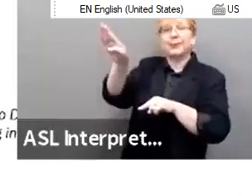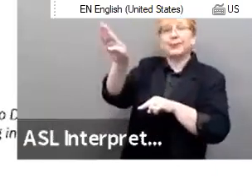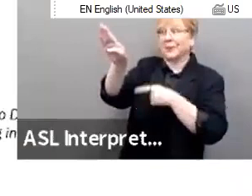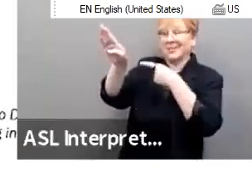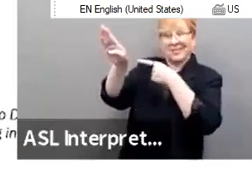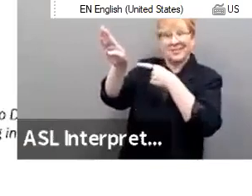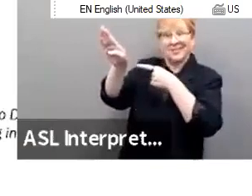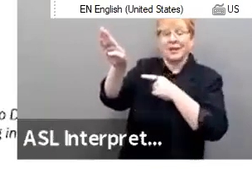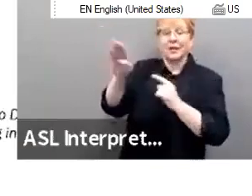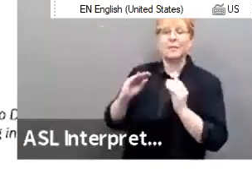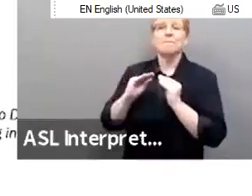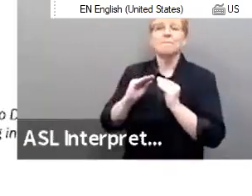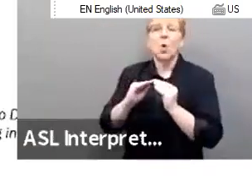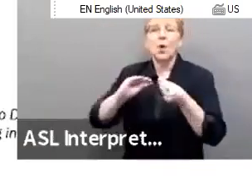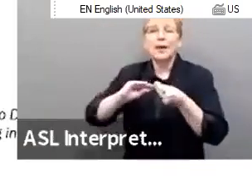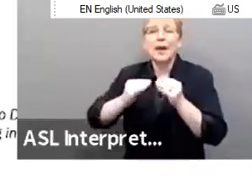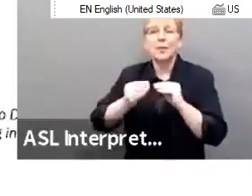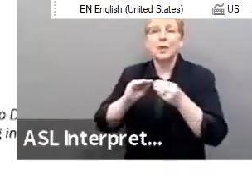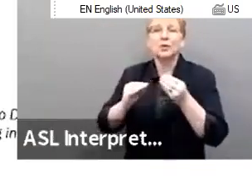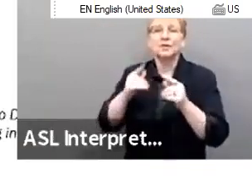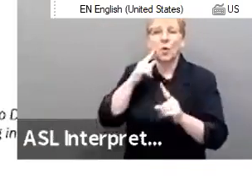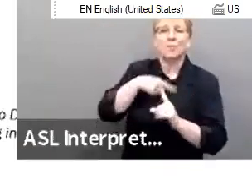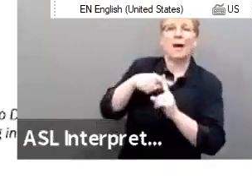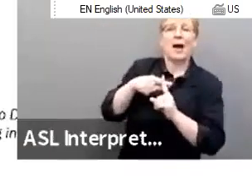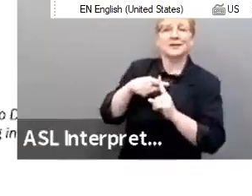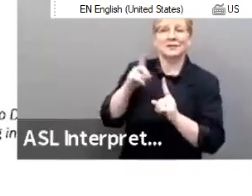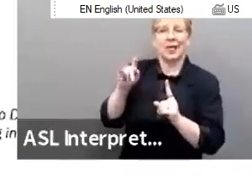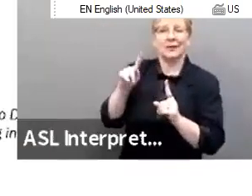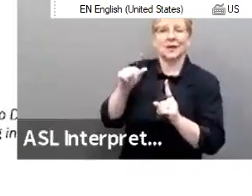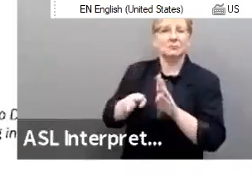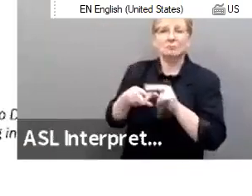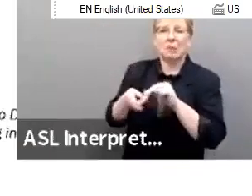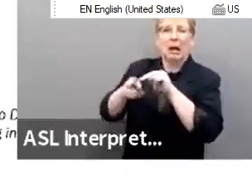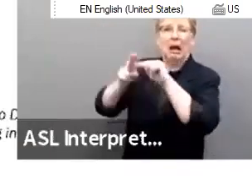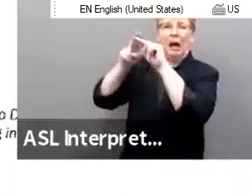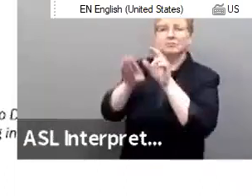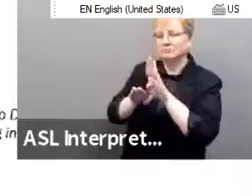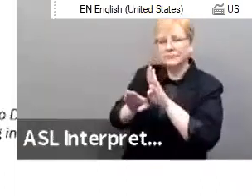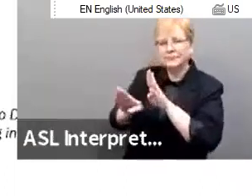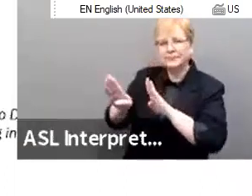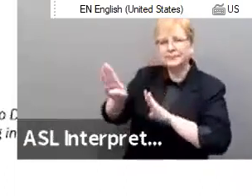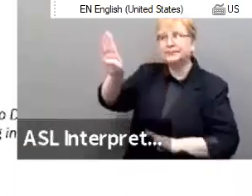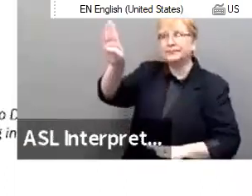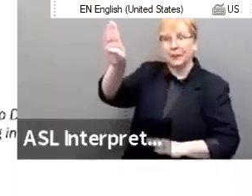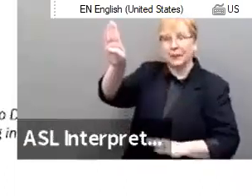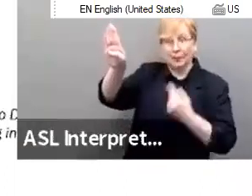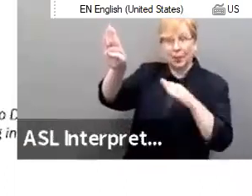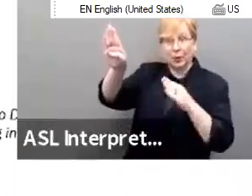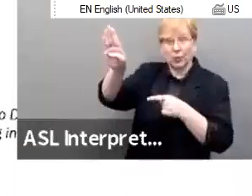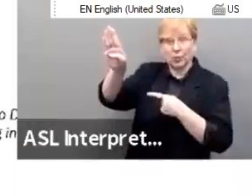vacunación para poder lidiar con esta variante. Quiero mencionar un par de cuestiones, artículos en la